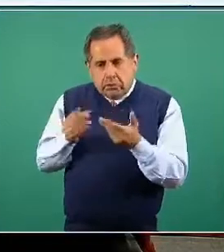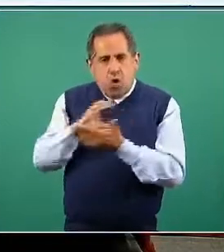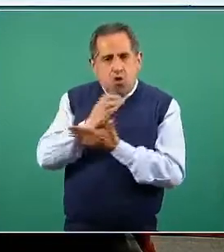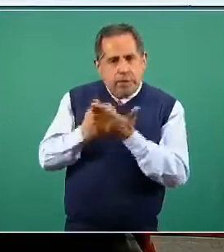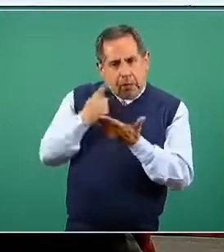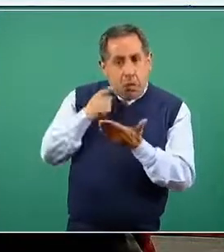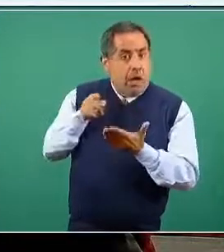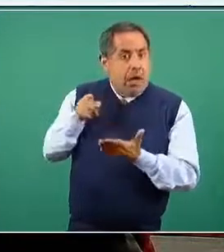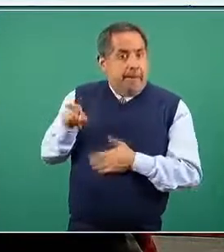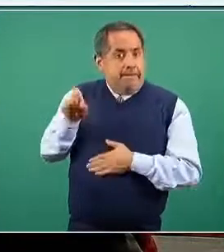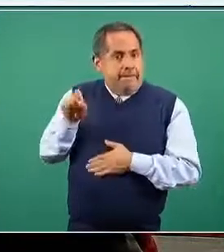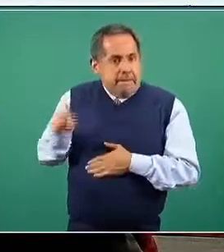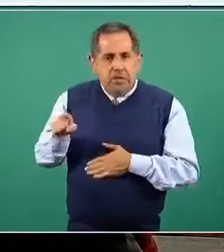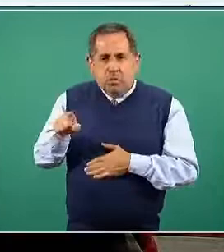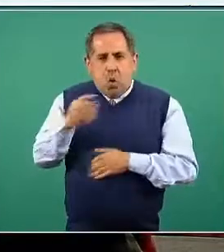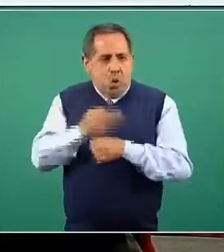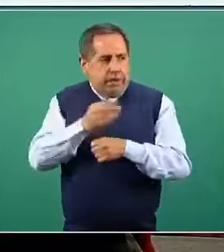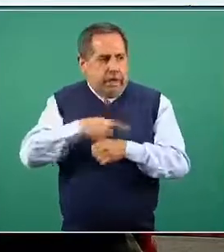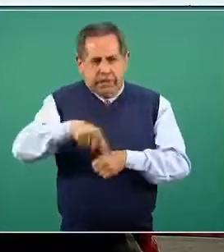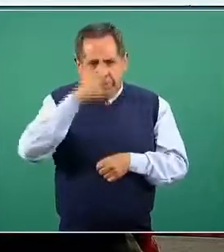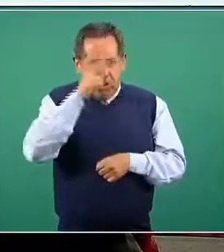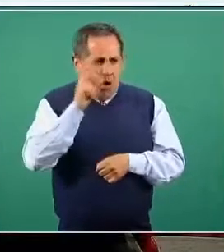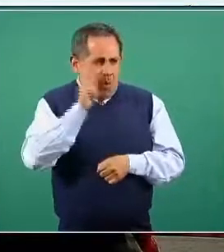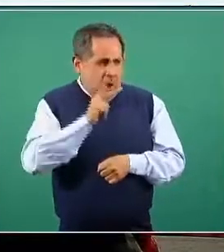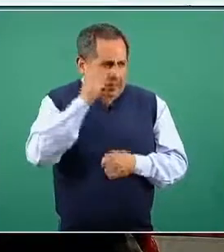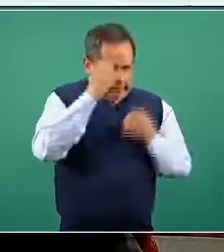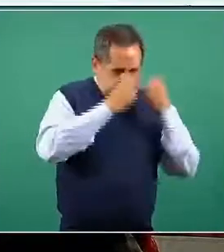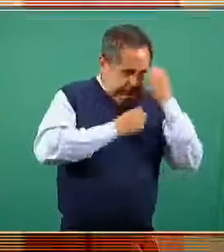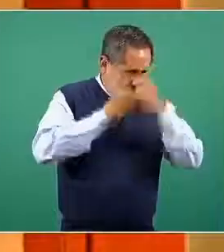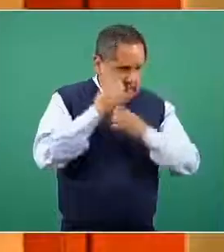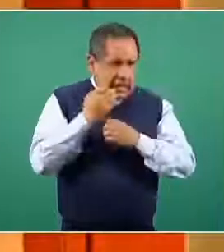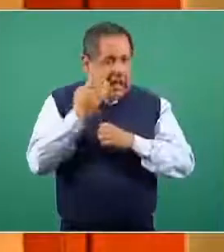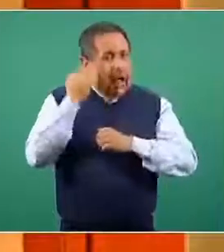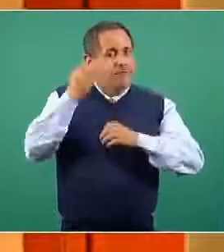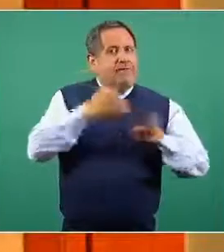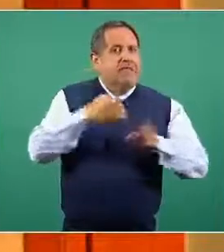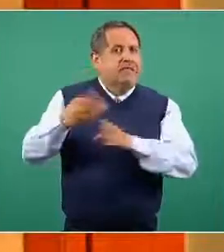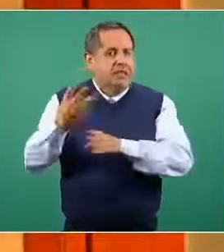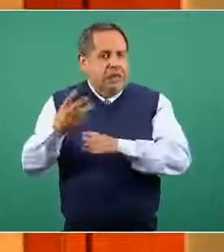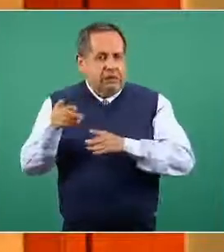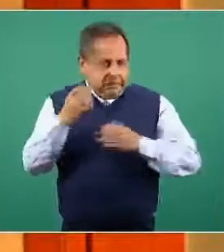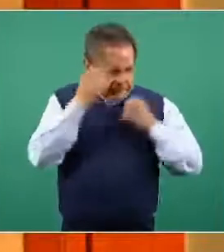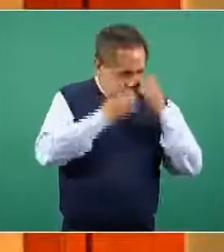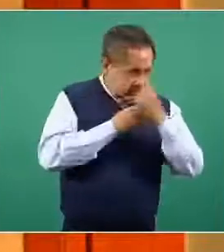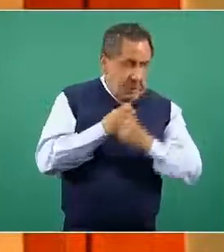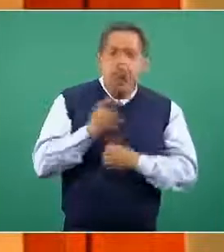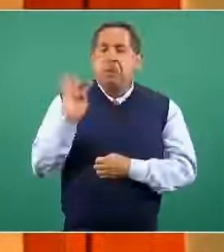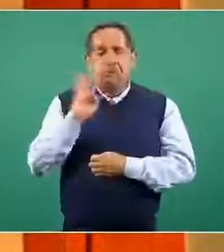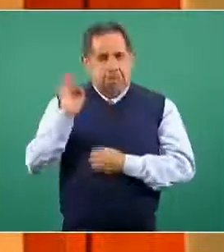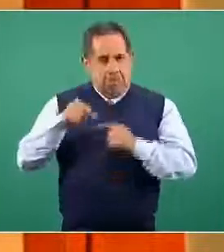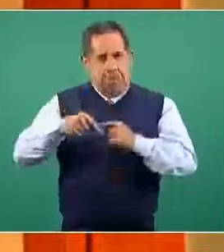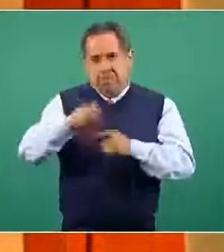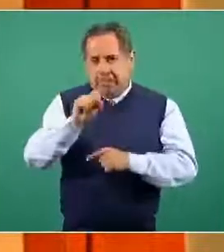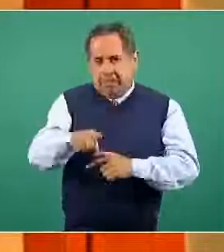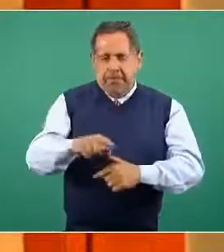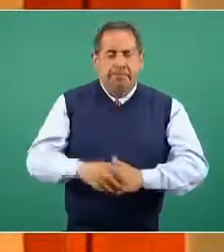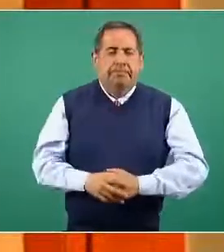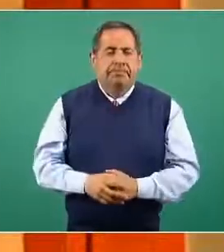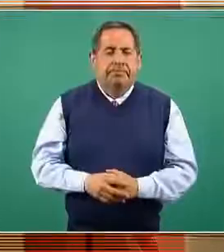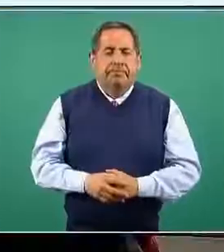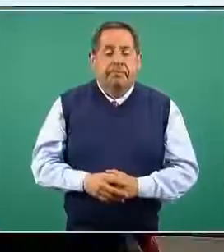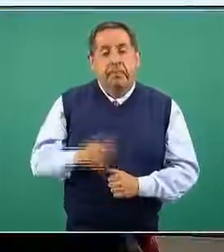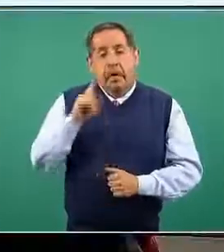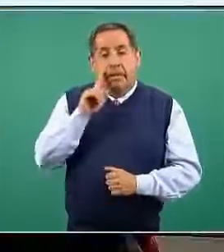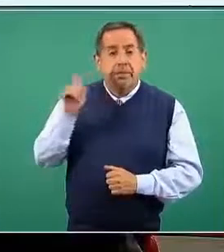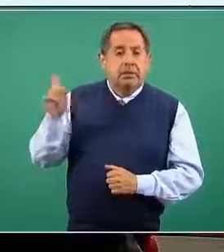está realizando en México también su ensayo clínico fase 3. La siguiente, por favor. Aquí